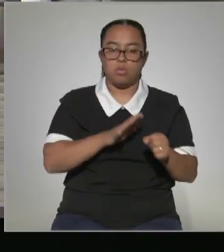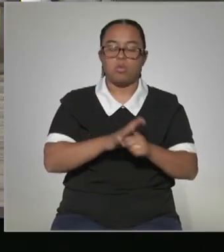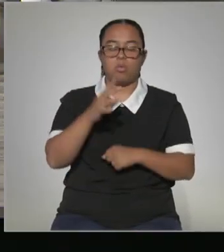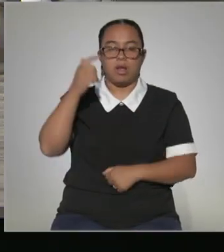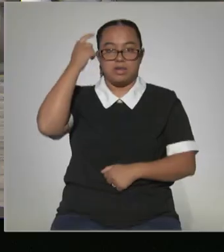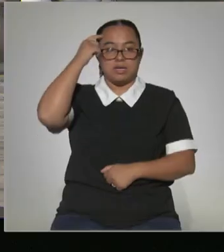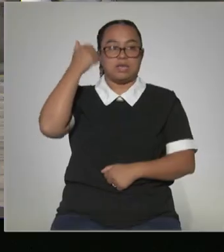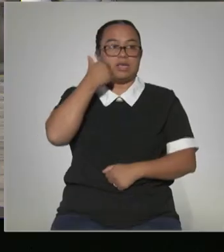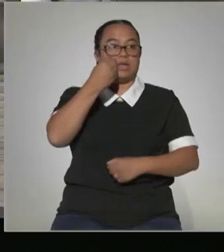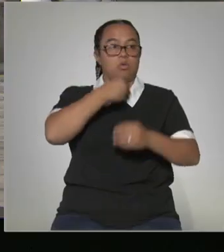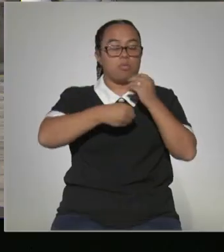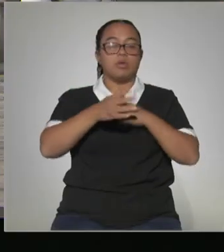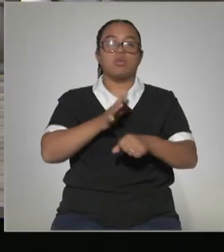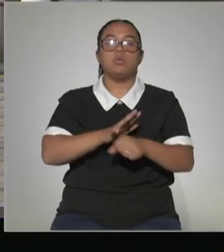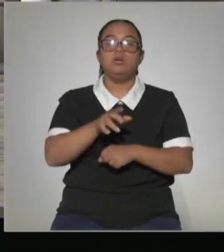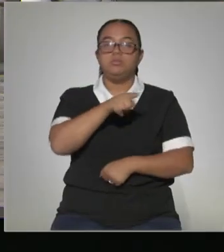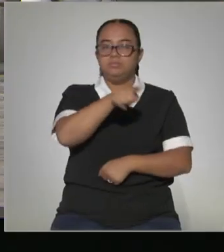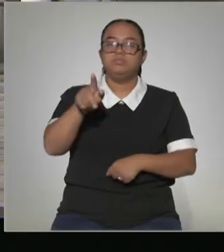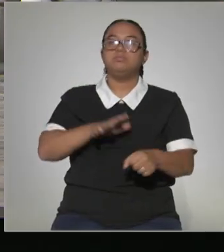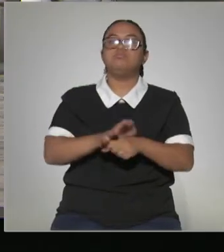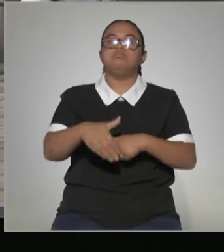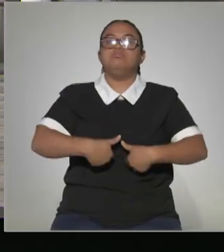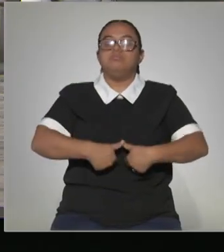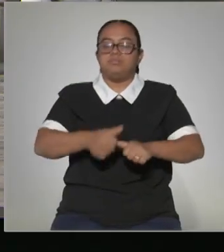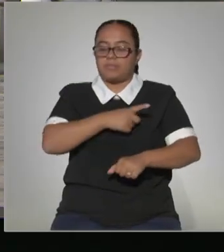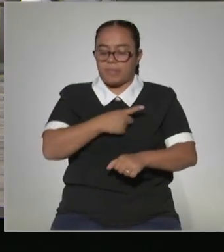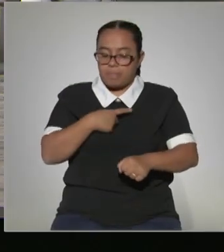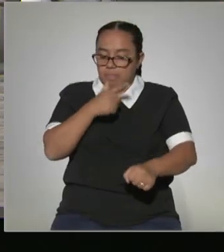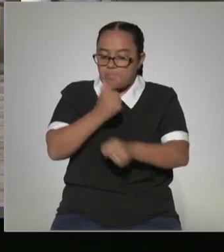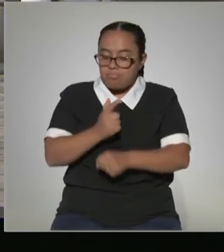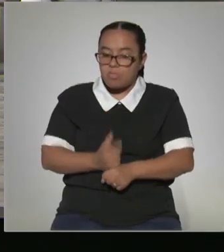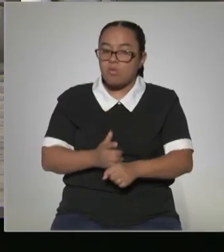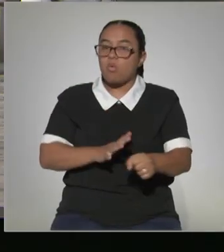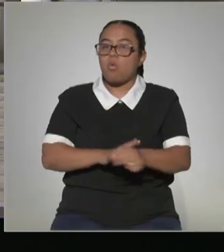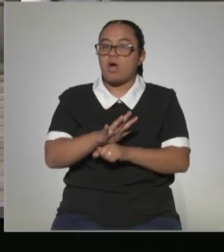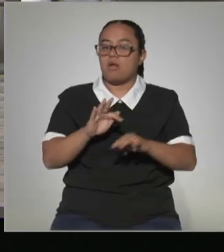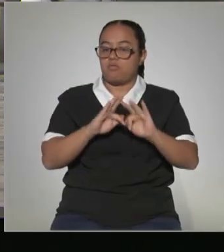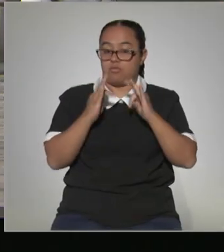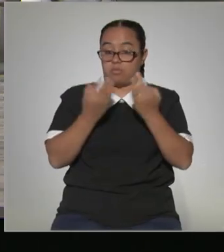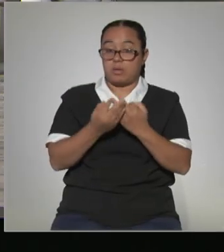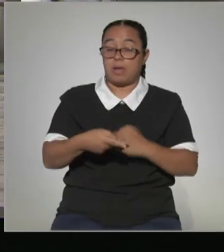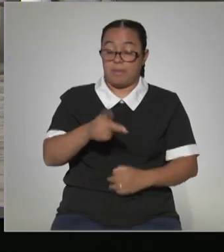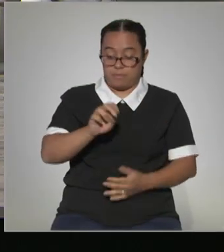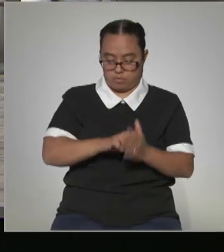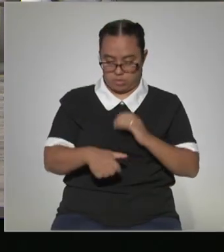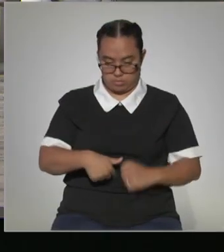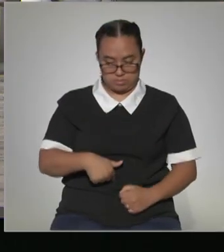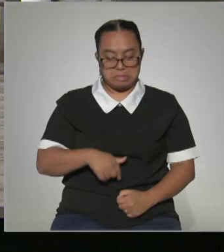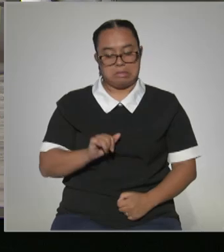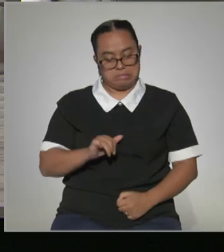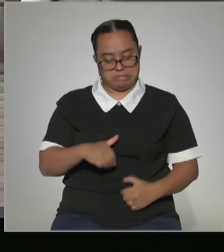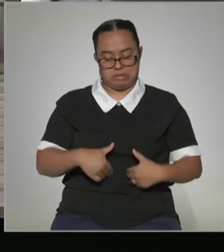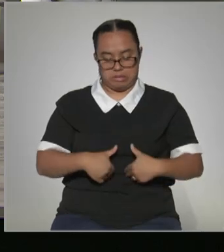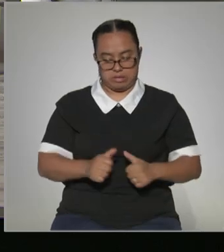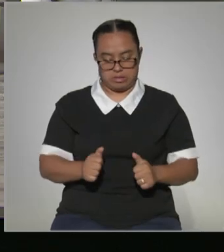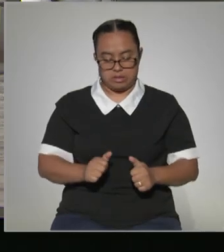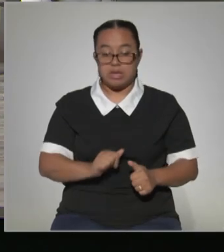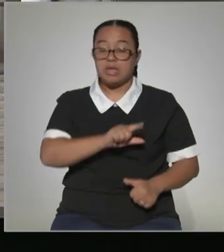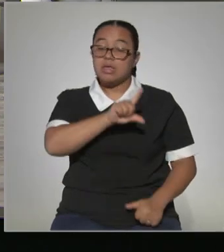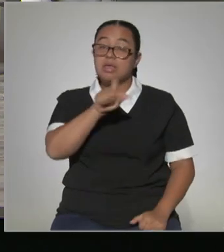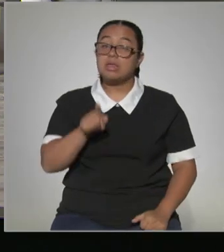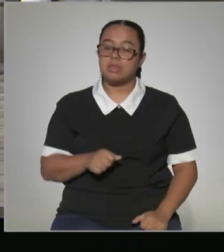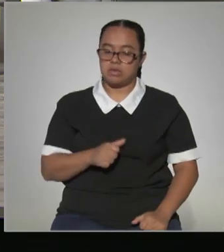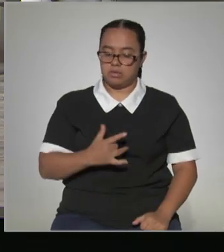Entonces, ¿qué hambre tienes? Lo primero es darse cuenta de que el estómago sí tiene hambre y luego